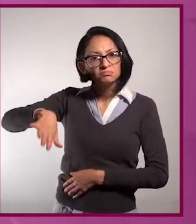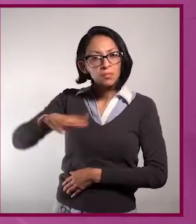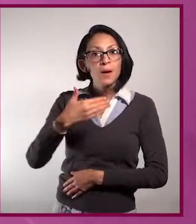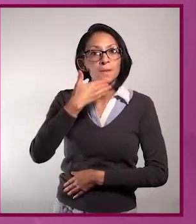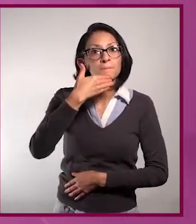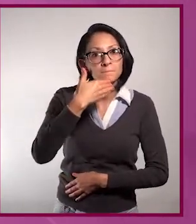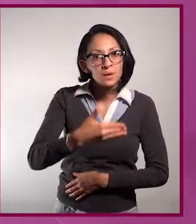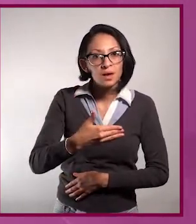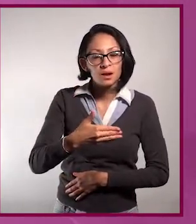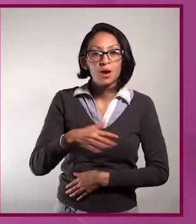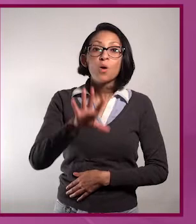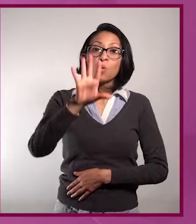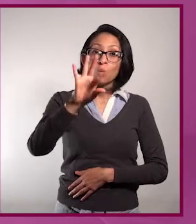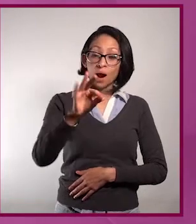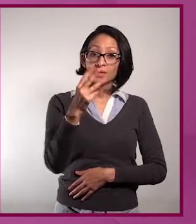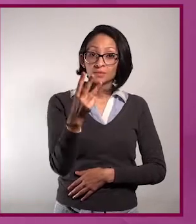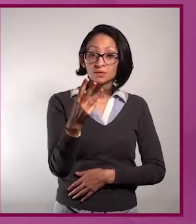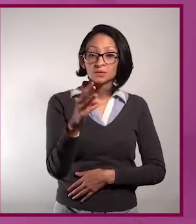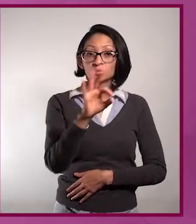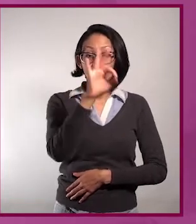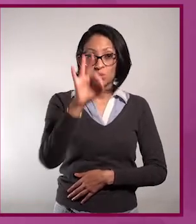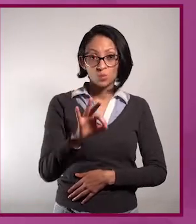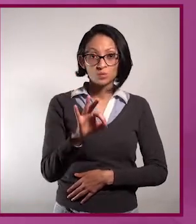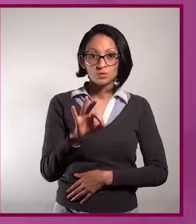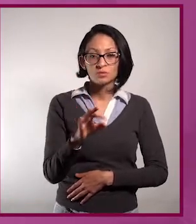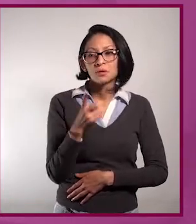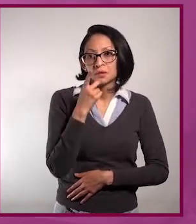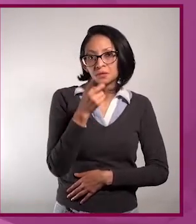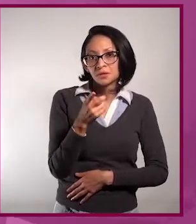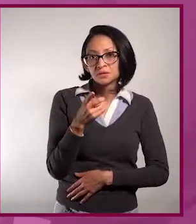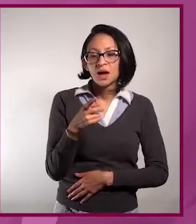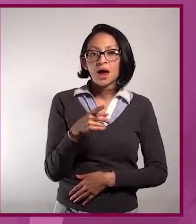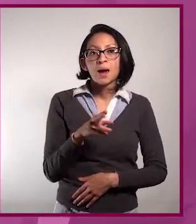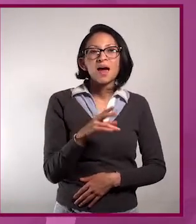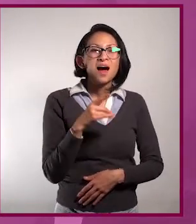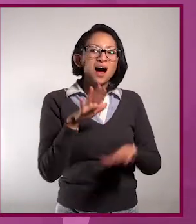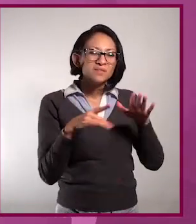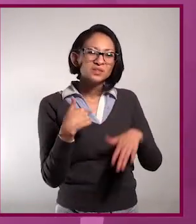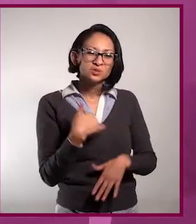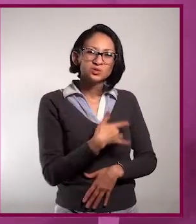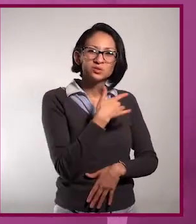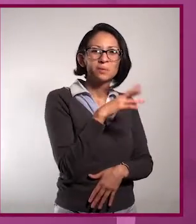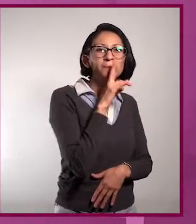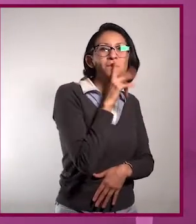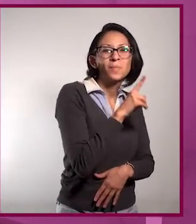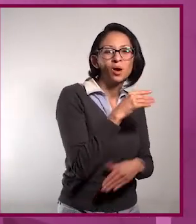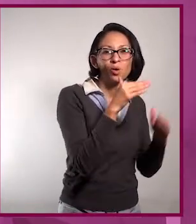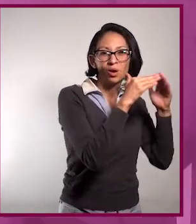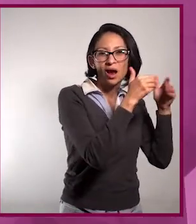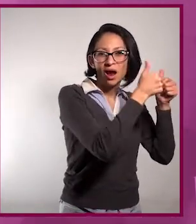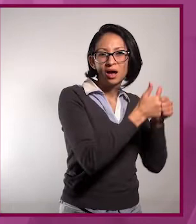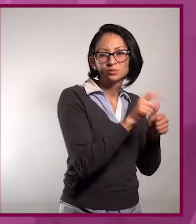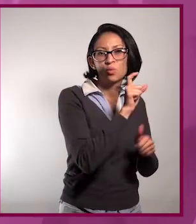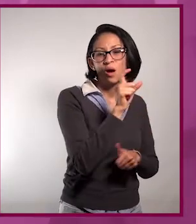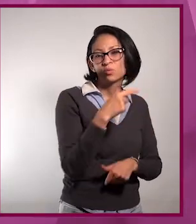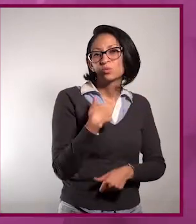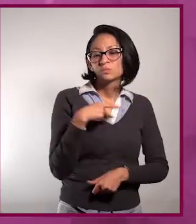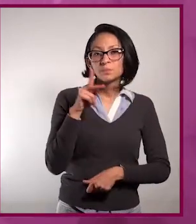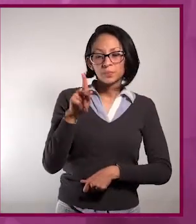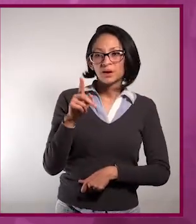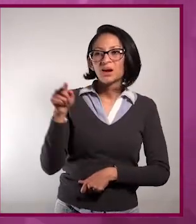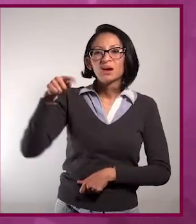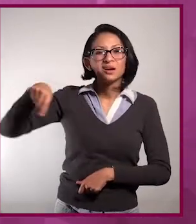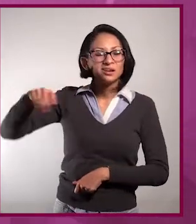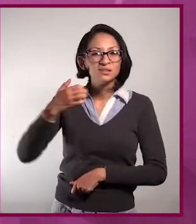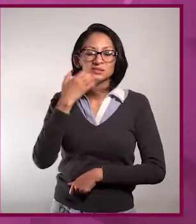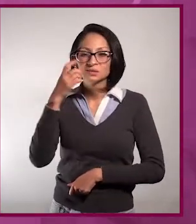escuelas. Incluso 43% dicen que están mejor en su casa que en la escuela cuando tienen su periodo menstrual. ¿Y qué